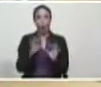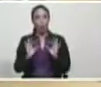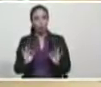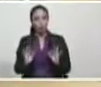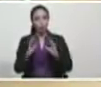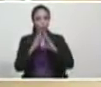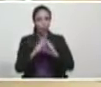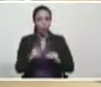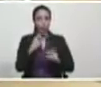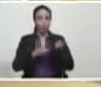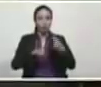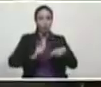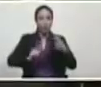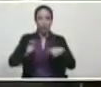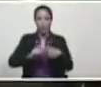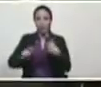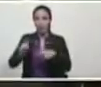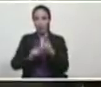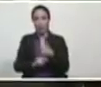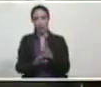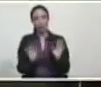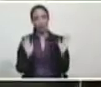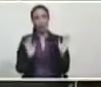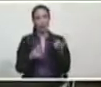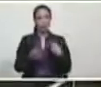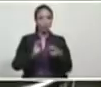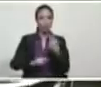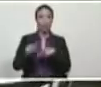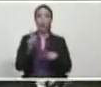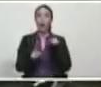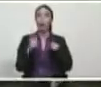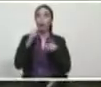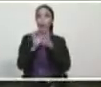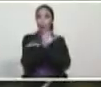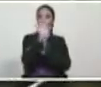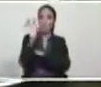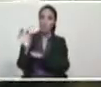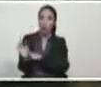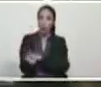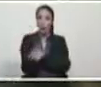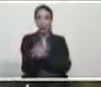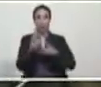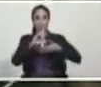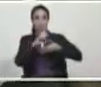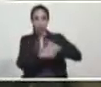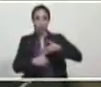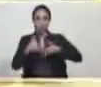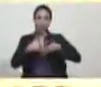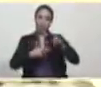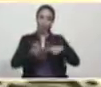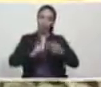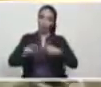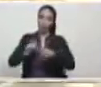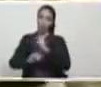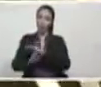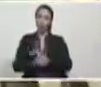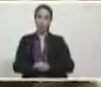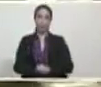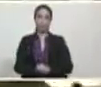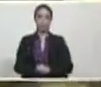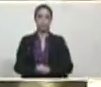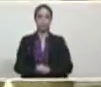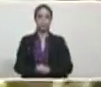ser comercializadas, parte de ellas en algunos países de nuestra Sudamérica, y otras van a ser para